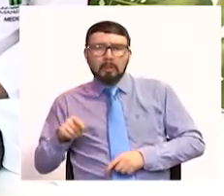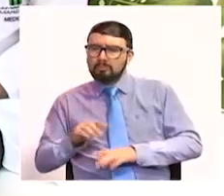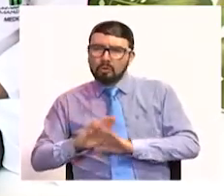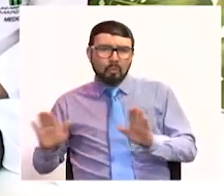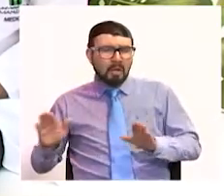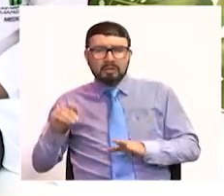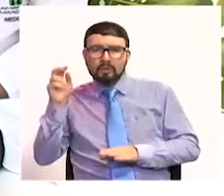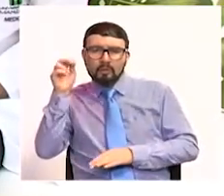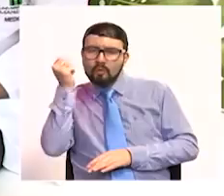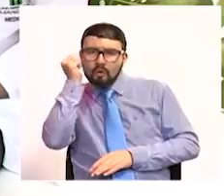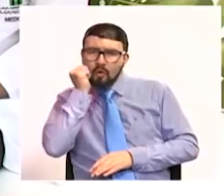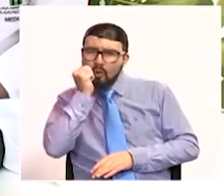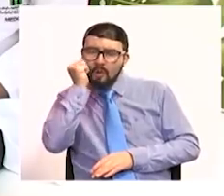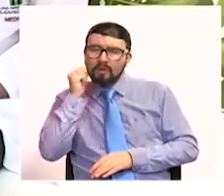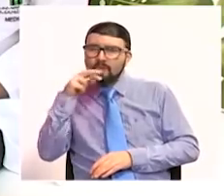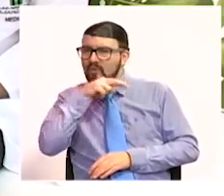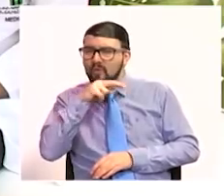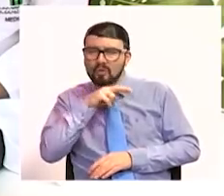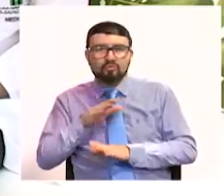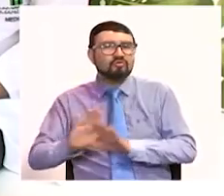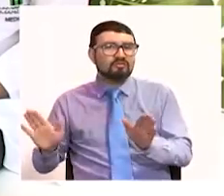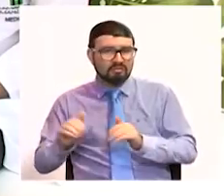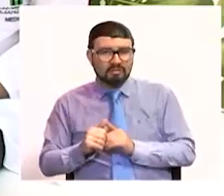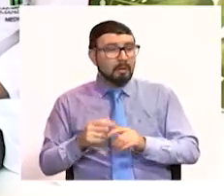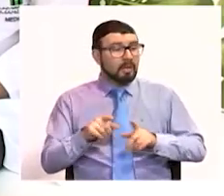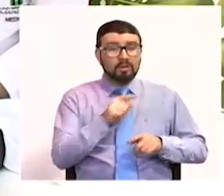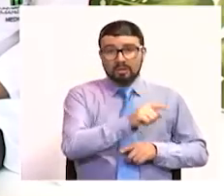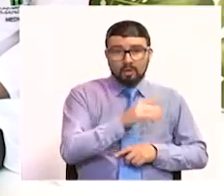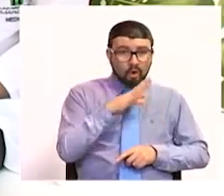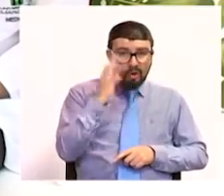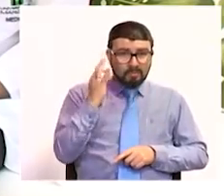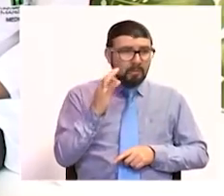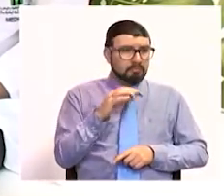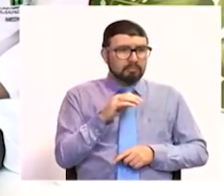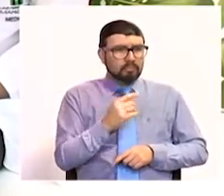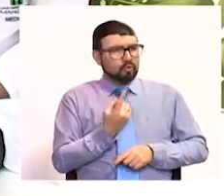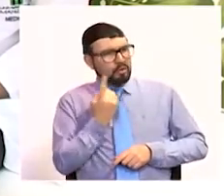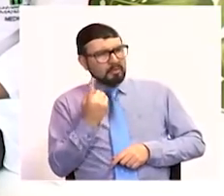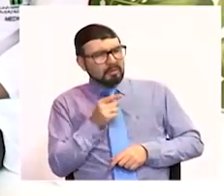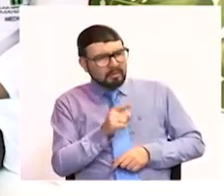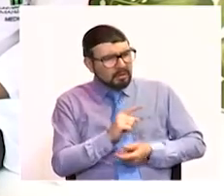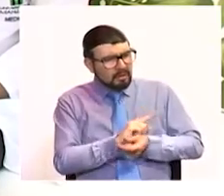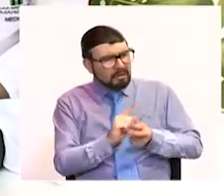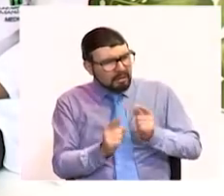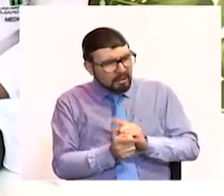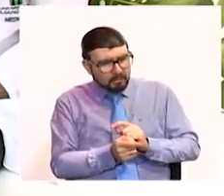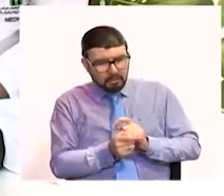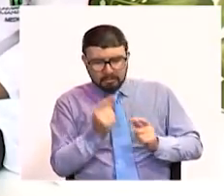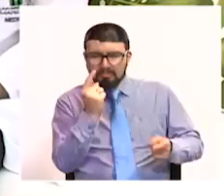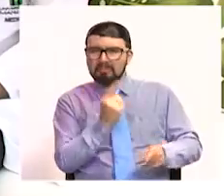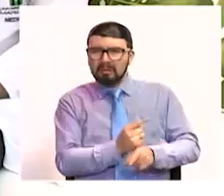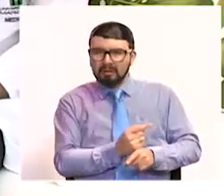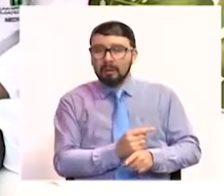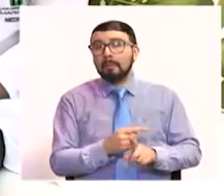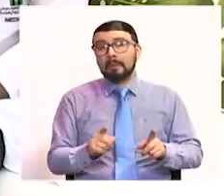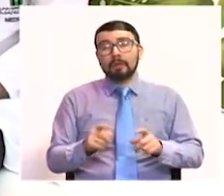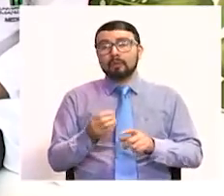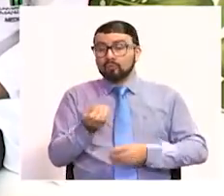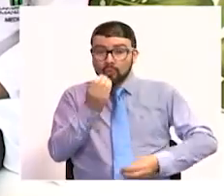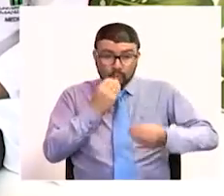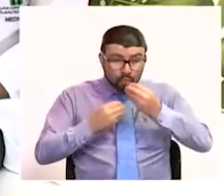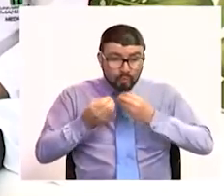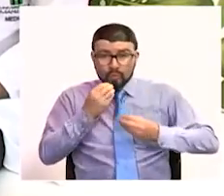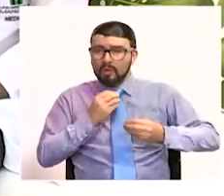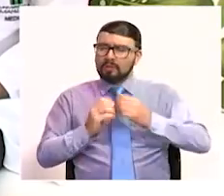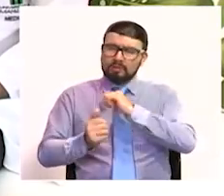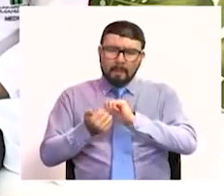presentan muchísimos otros cambios que, como decíamos, a través de una buena alimentación, a través del deporte, buena